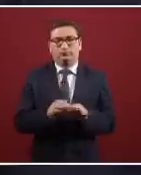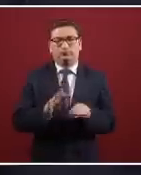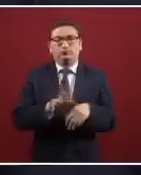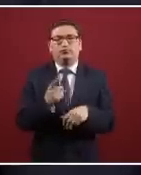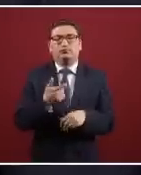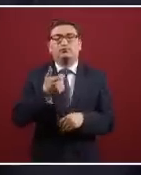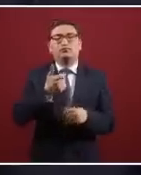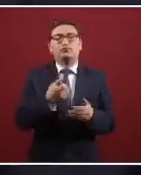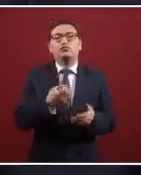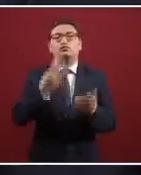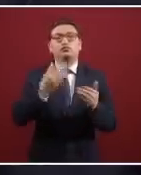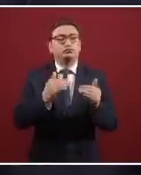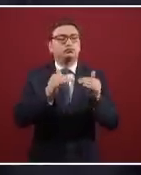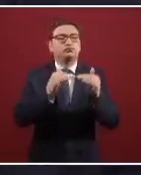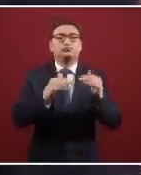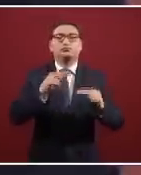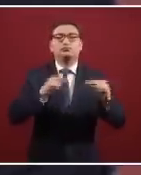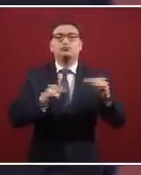qué